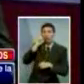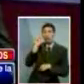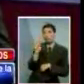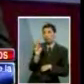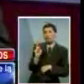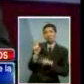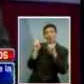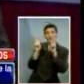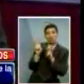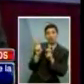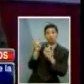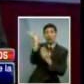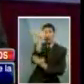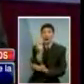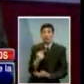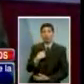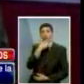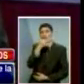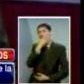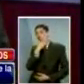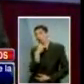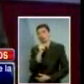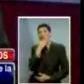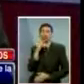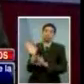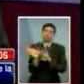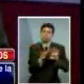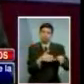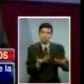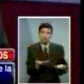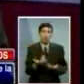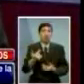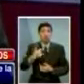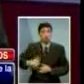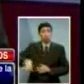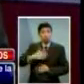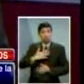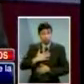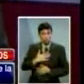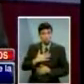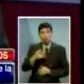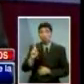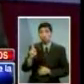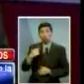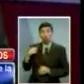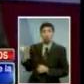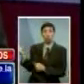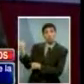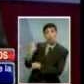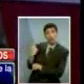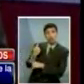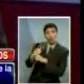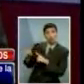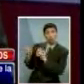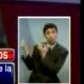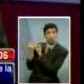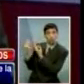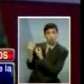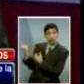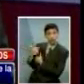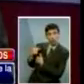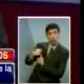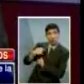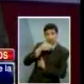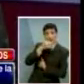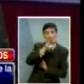decir si es hermoso o no hermoso. Lo que tengo que decir es que en eso nuestro, porque yo no recibí ninguna instrucción de nadie que hiciera actuar a A